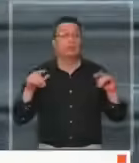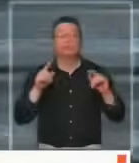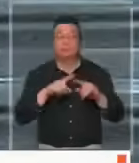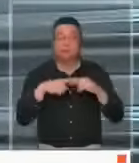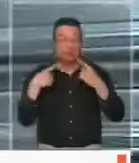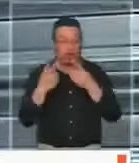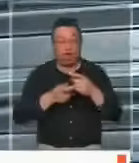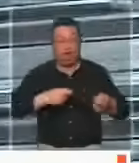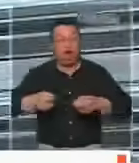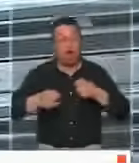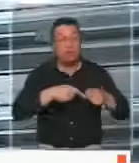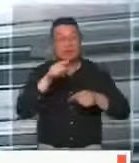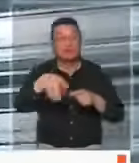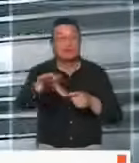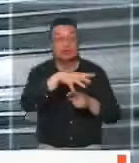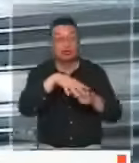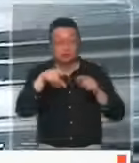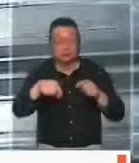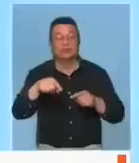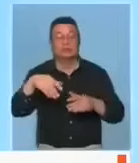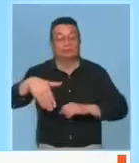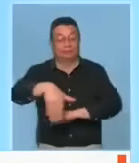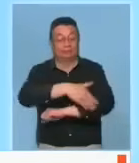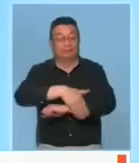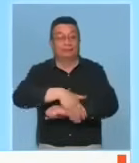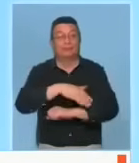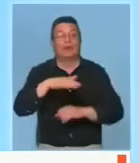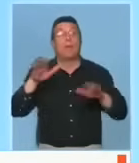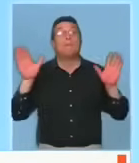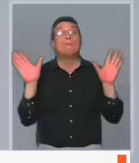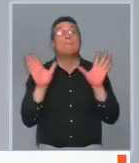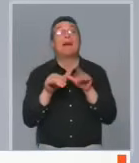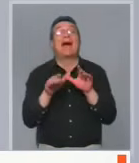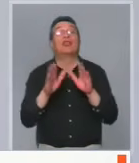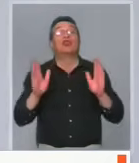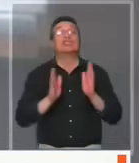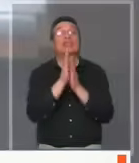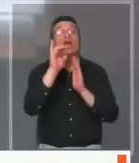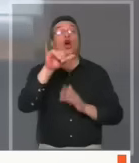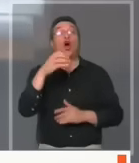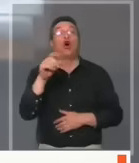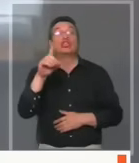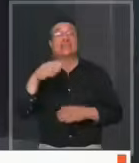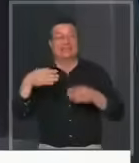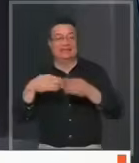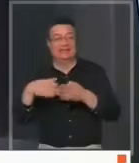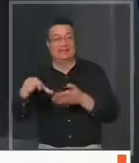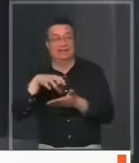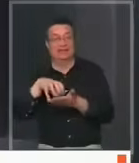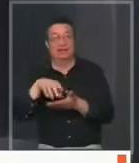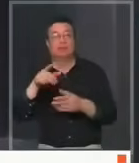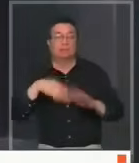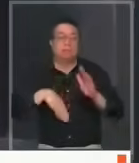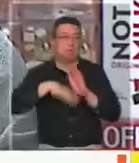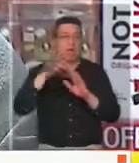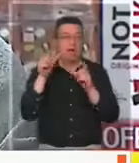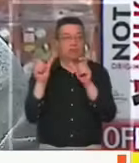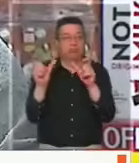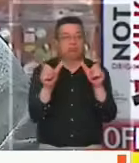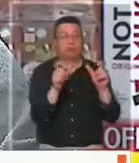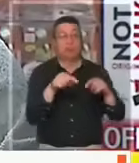los comerciantes de este sector, ubicado en Avenida Pajaritos y San José, han tenido que incrementar sus resguardos. En